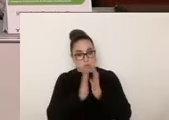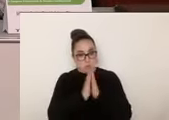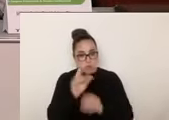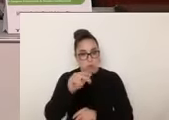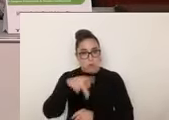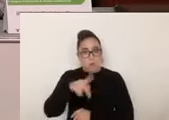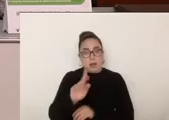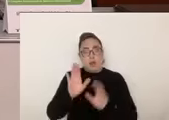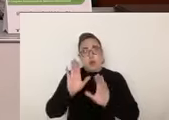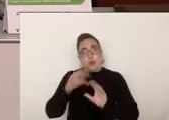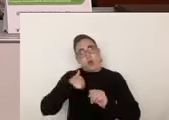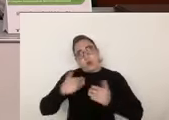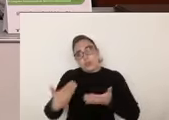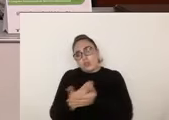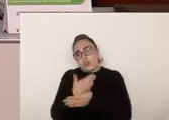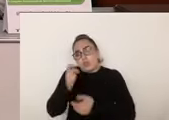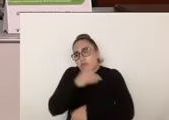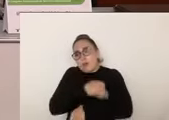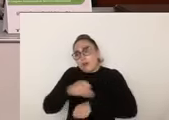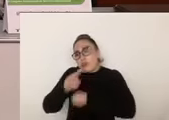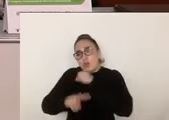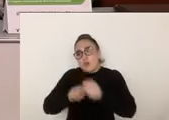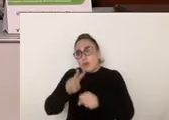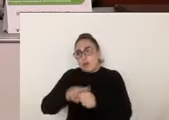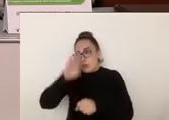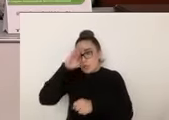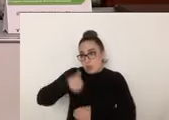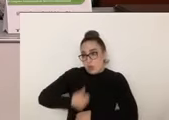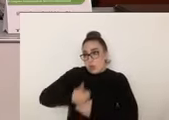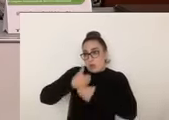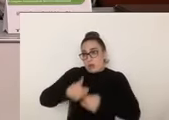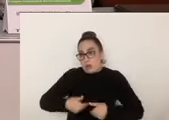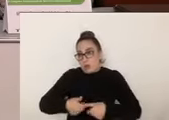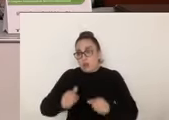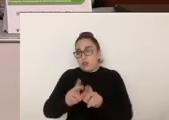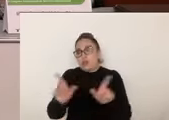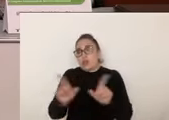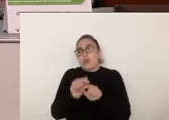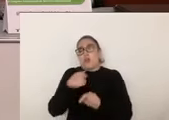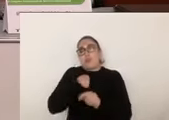pero desde luego no he pasado hambre más que por propia voluntad, ¿no? Es decir, o